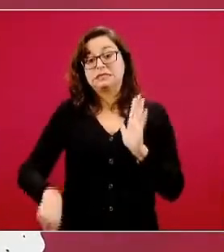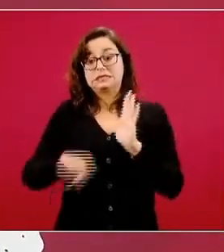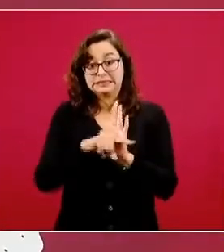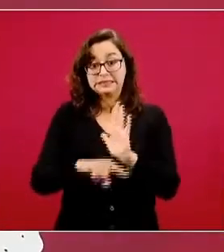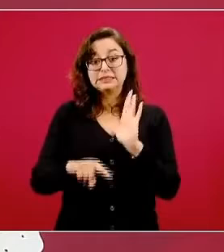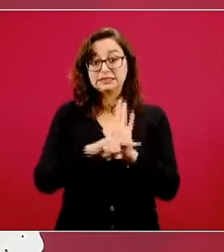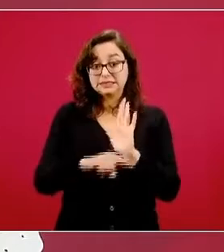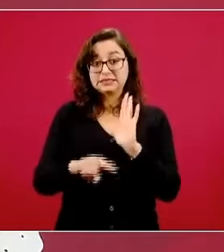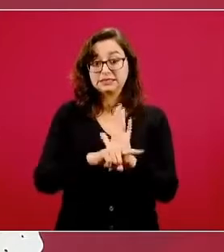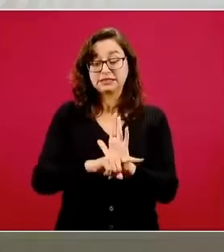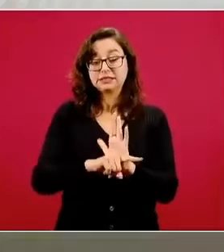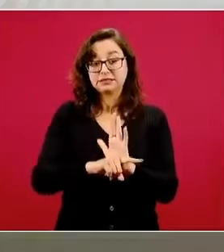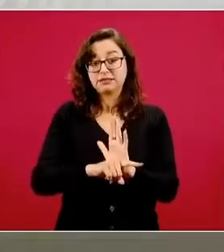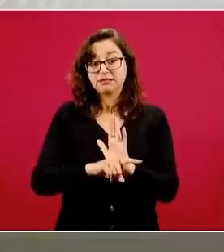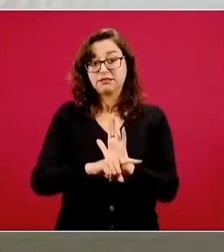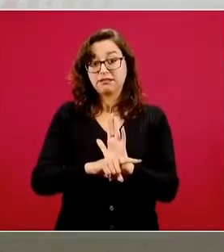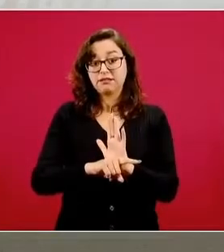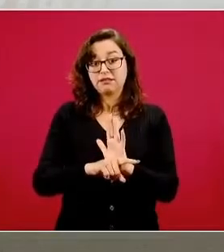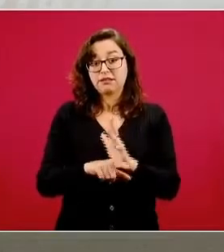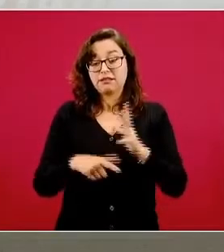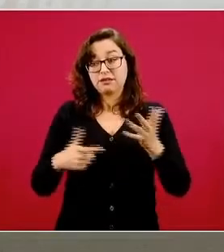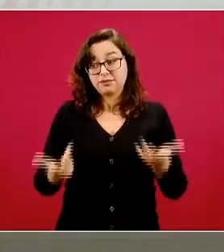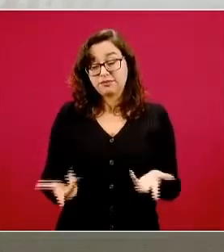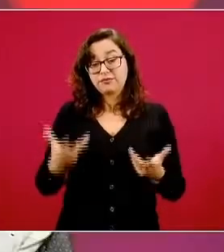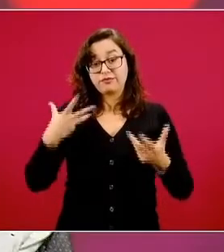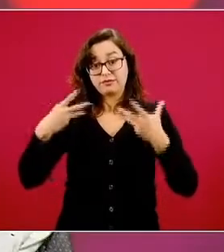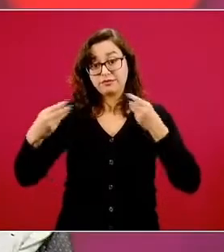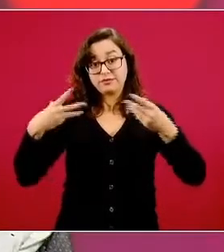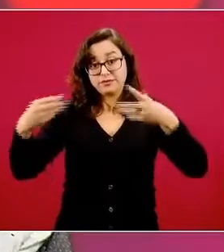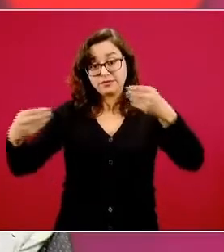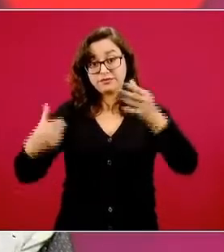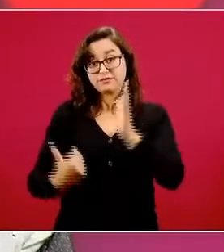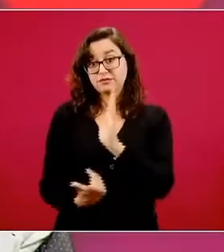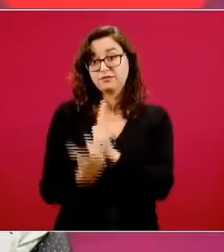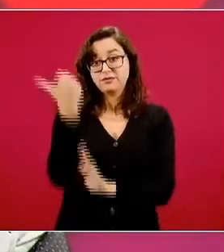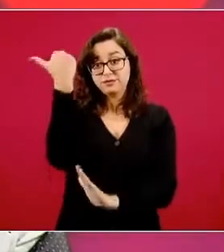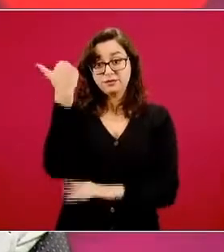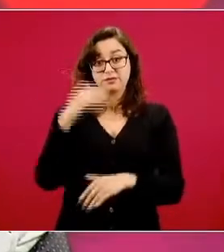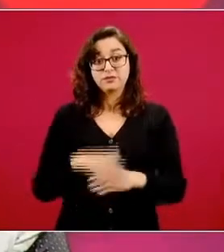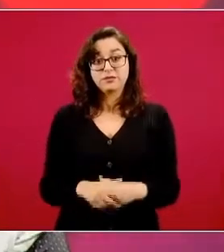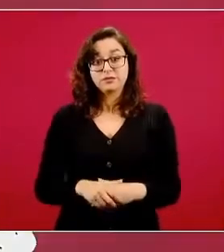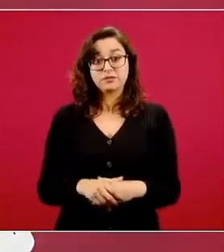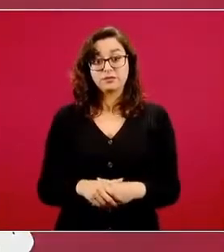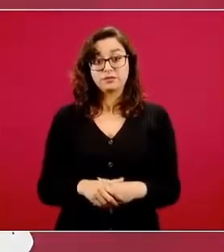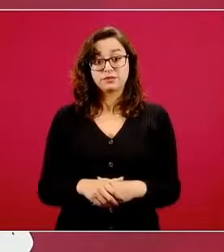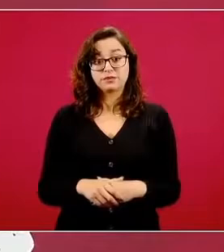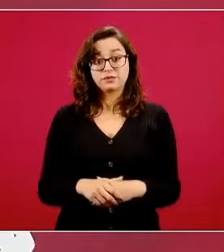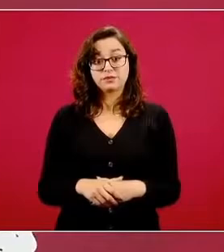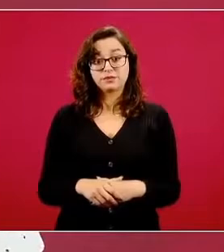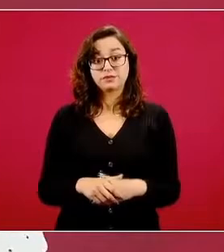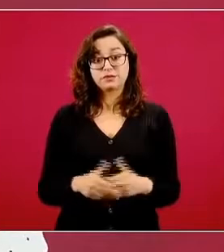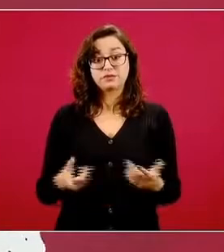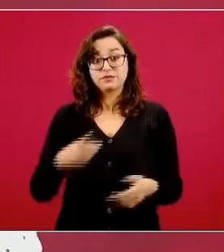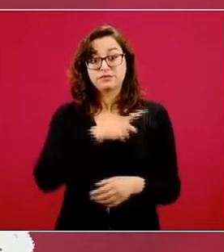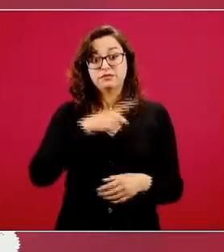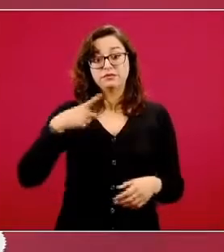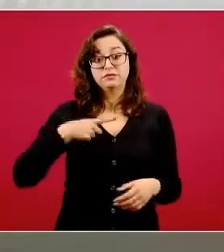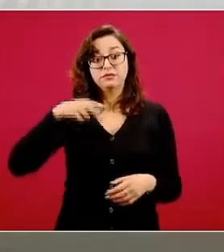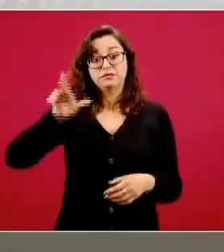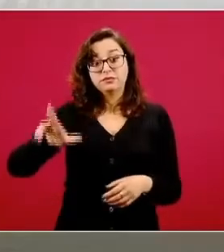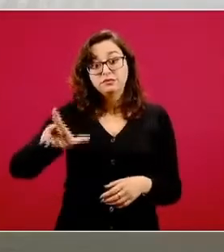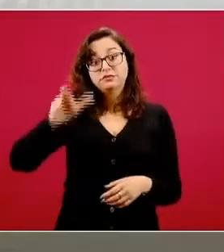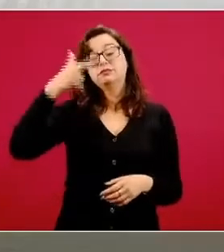negativo en cuanto a un incremento en el número de casos. Como podemos recordar, uno